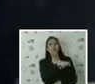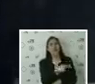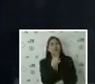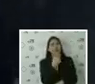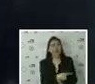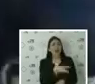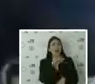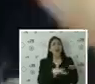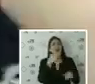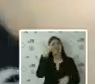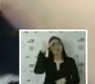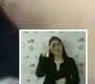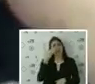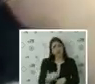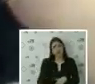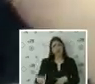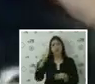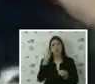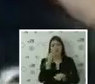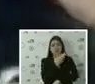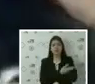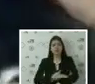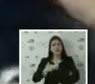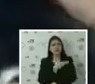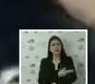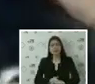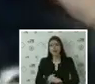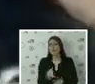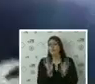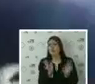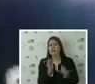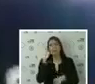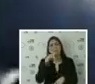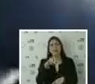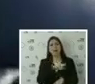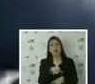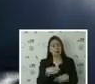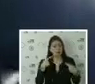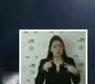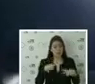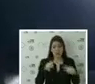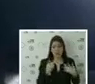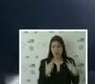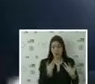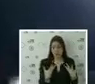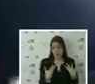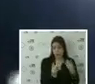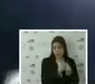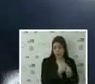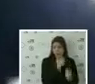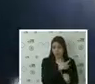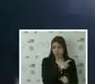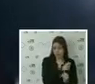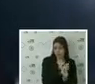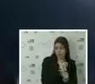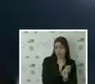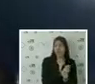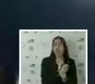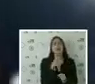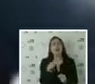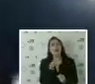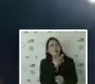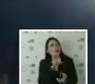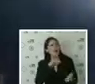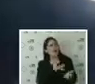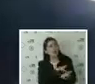están con su agresor, apoyarlas en el ámbito de que se salgan de sus